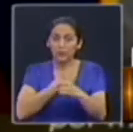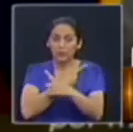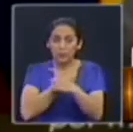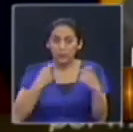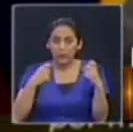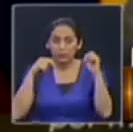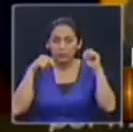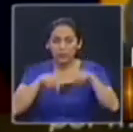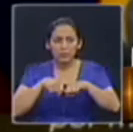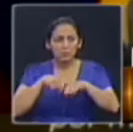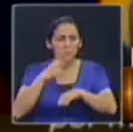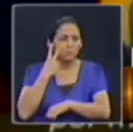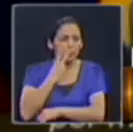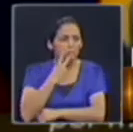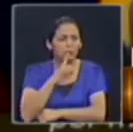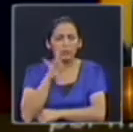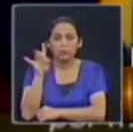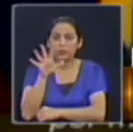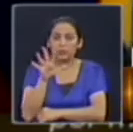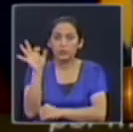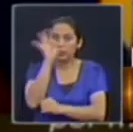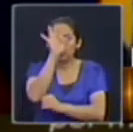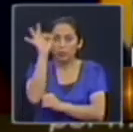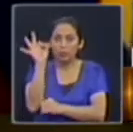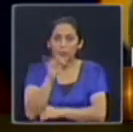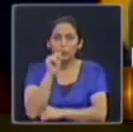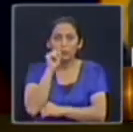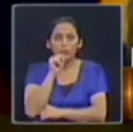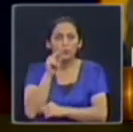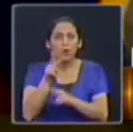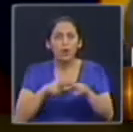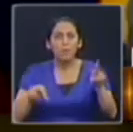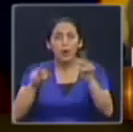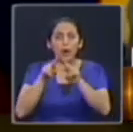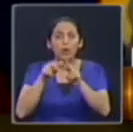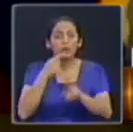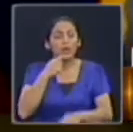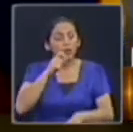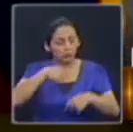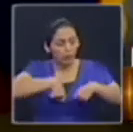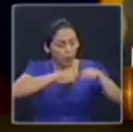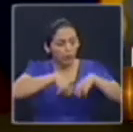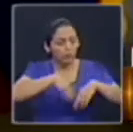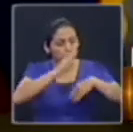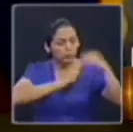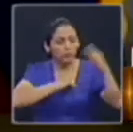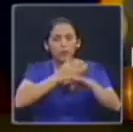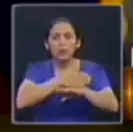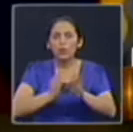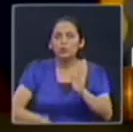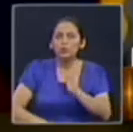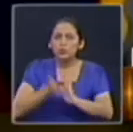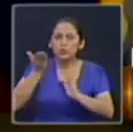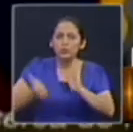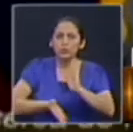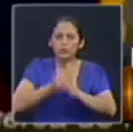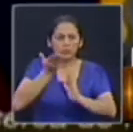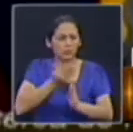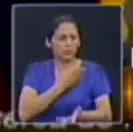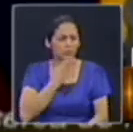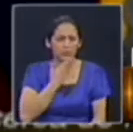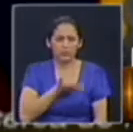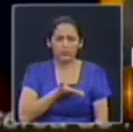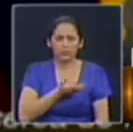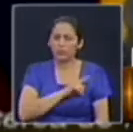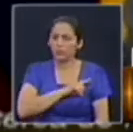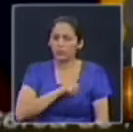más del 85% de su valor inicial. Más del 85% de su valor inicial. Se